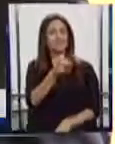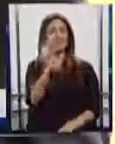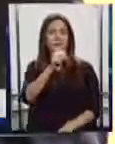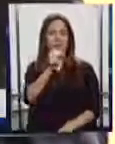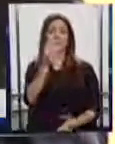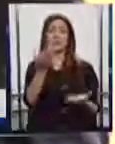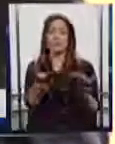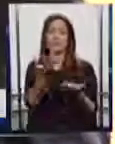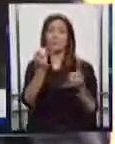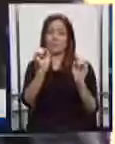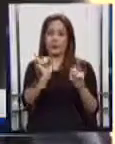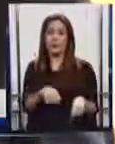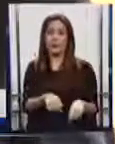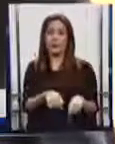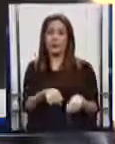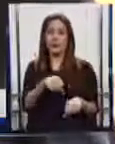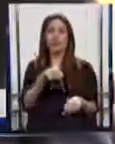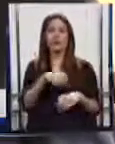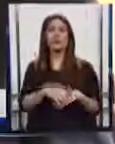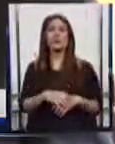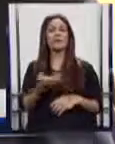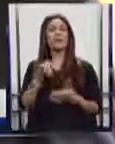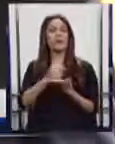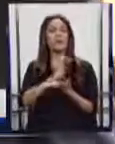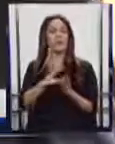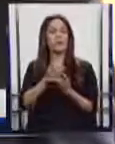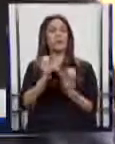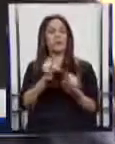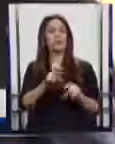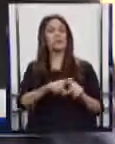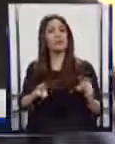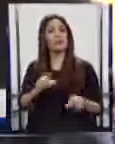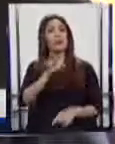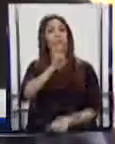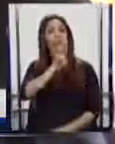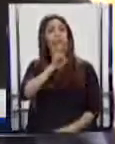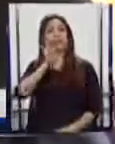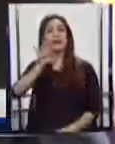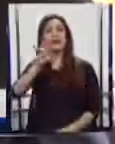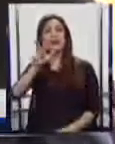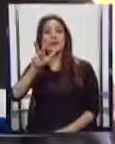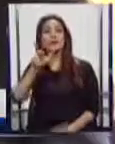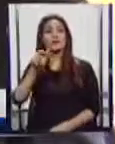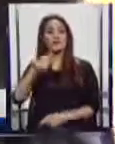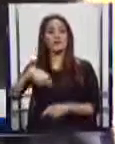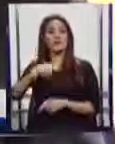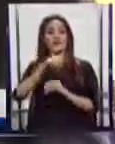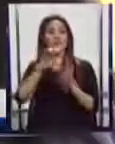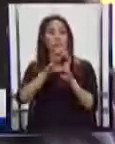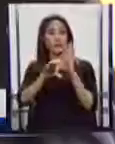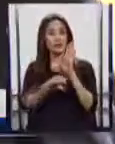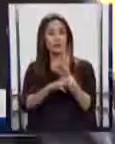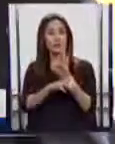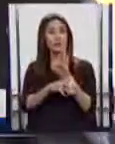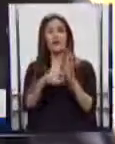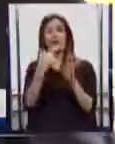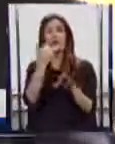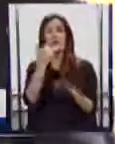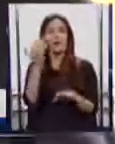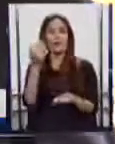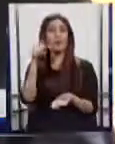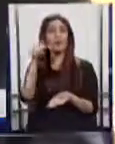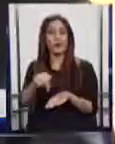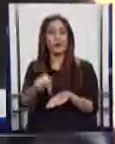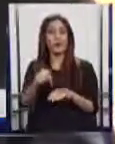la posibilidad de la consulta, de la Asamblea Constituyente. Pero el 443 dice que la Corte Constitucional, en cualquiera de los casos establecidos en